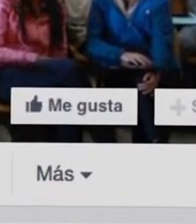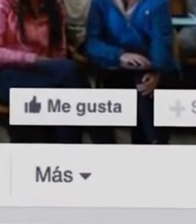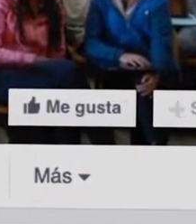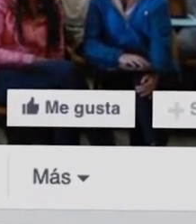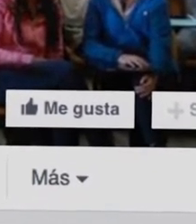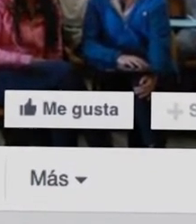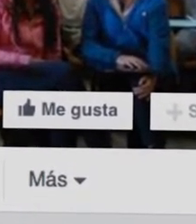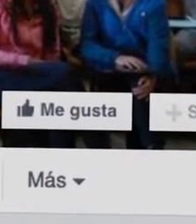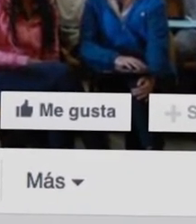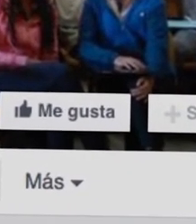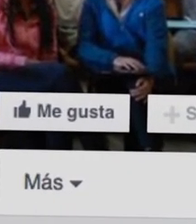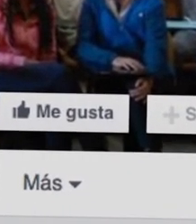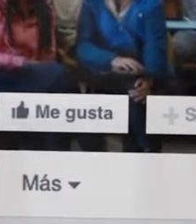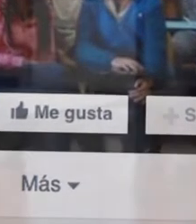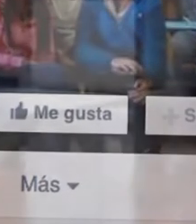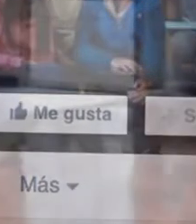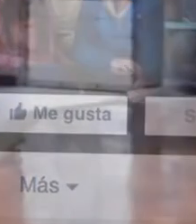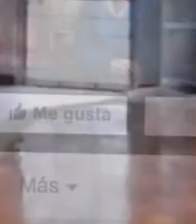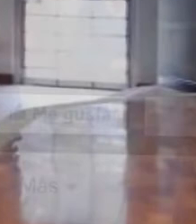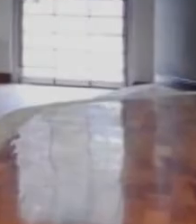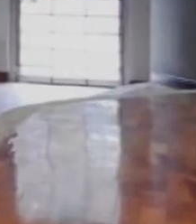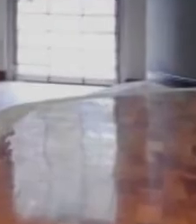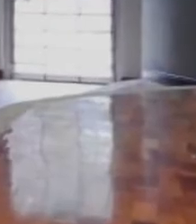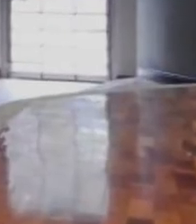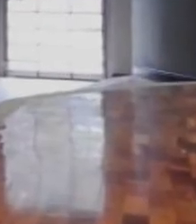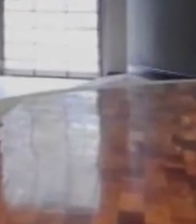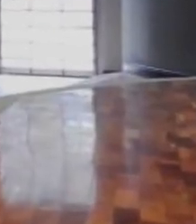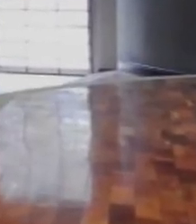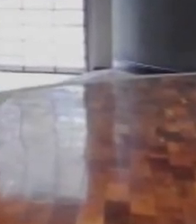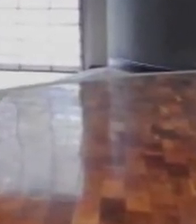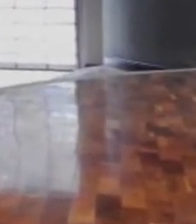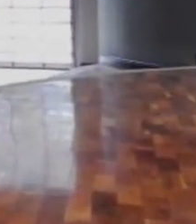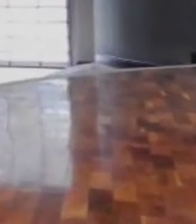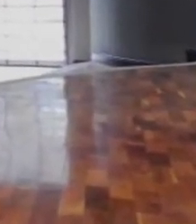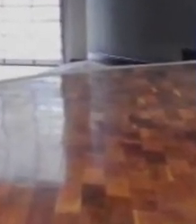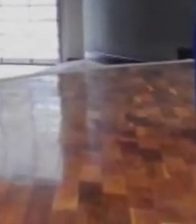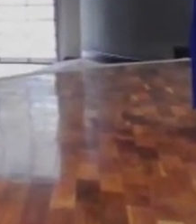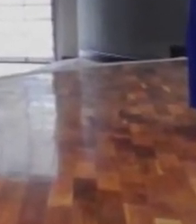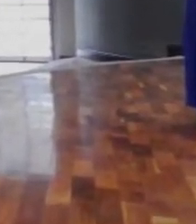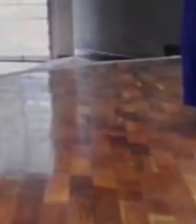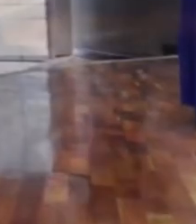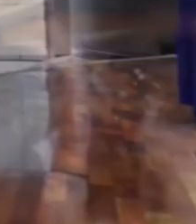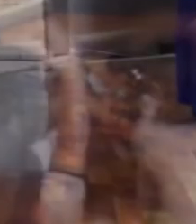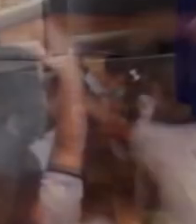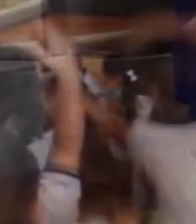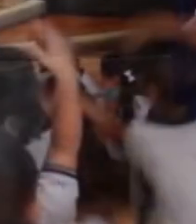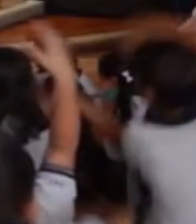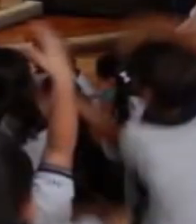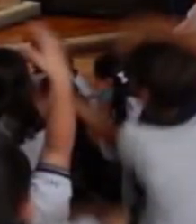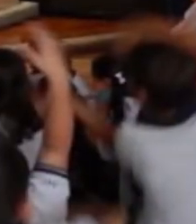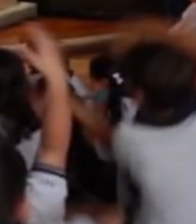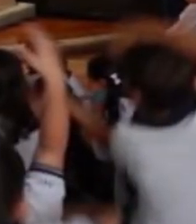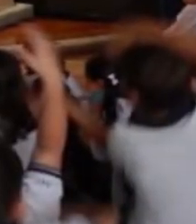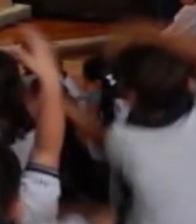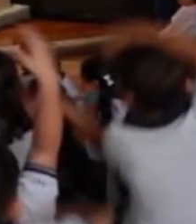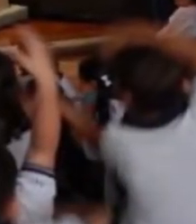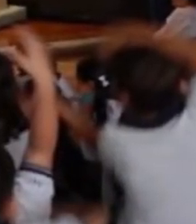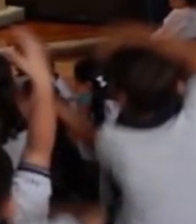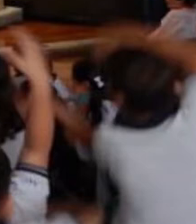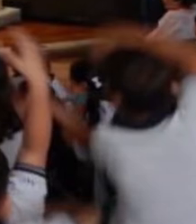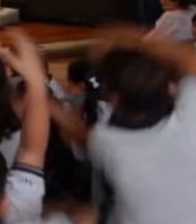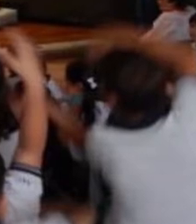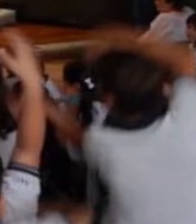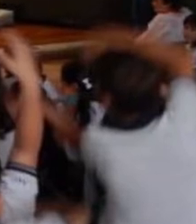año 2002 para contarles un poquito de la historia en el año 2002 hicimos el primer festival internacional de cuentería o de cuentacuentos o de